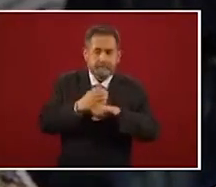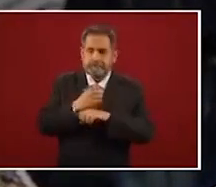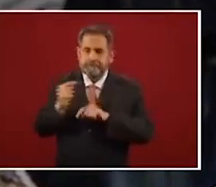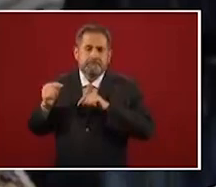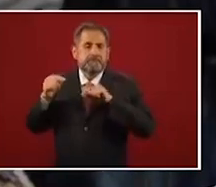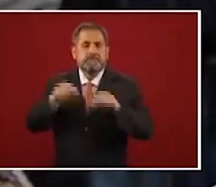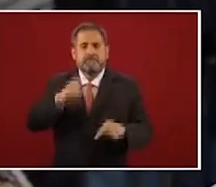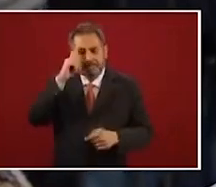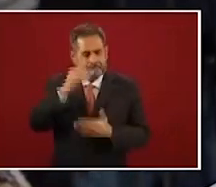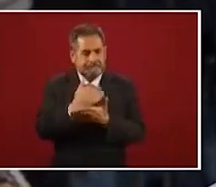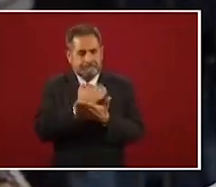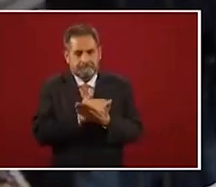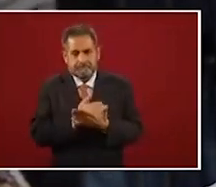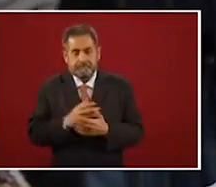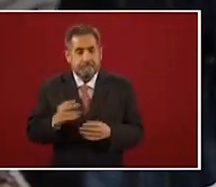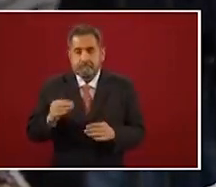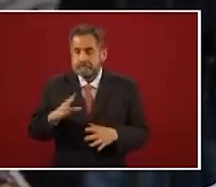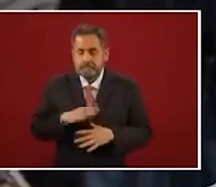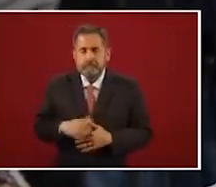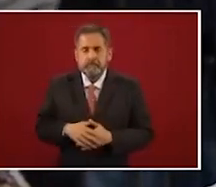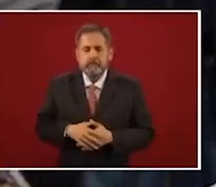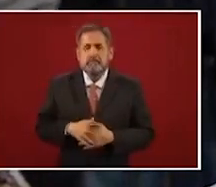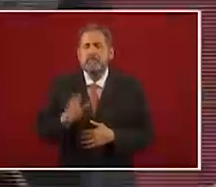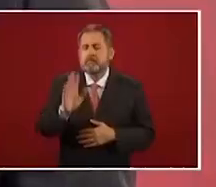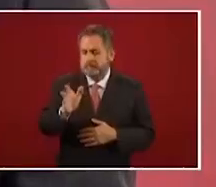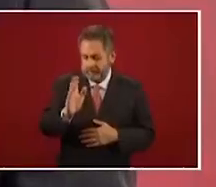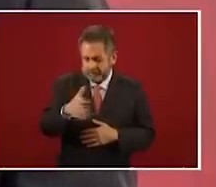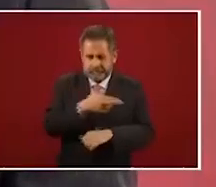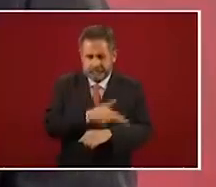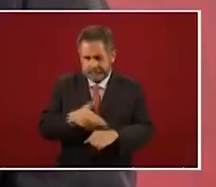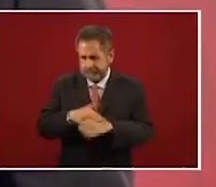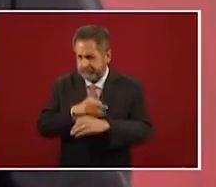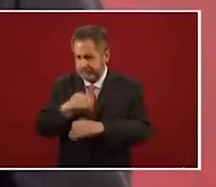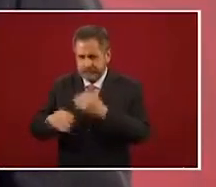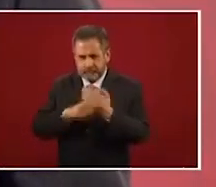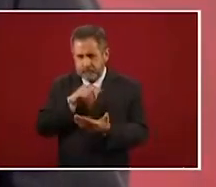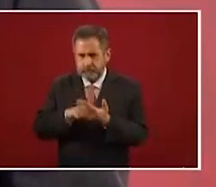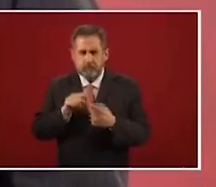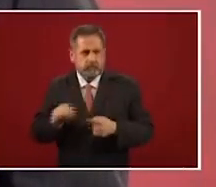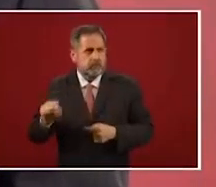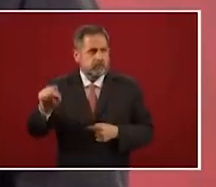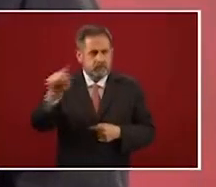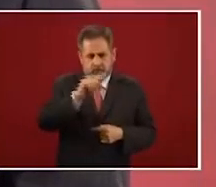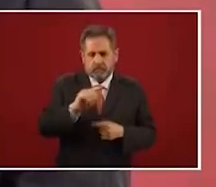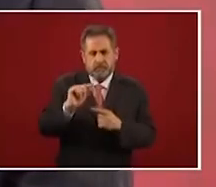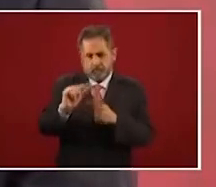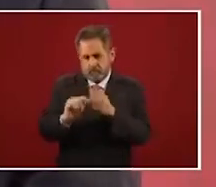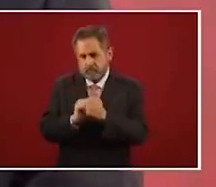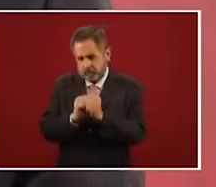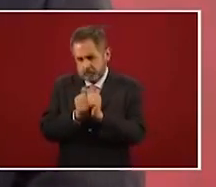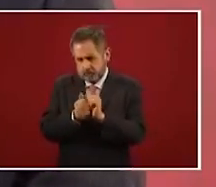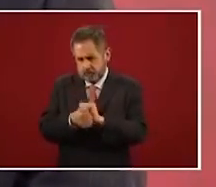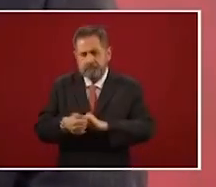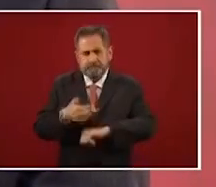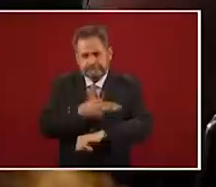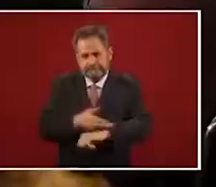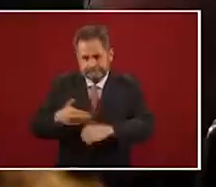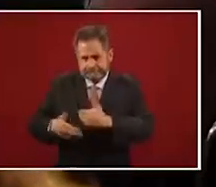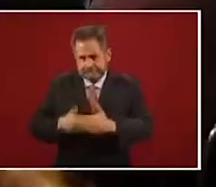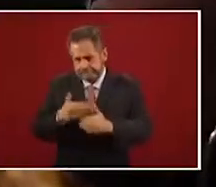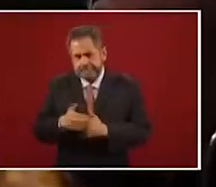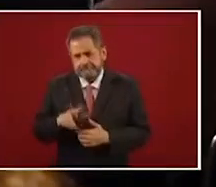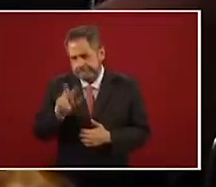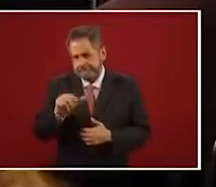pues evitar este tipo de actos Estamos violentos. Trabajando en todos lados, es un proceso, insisto, vamos